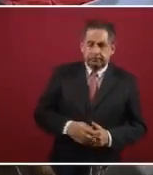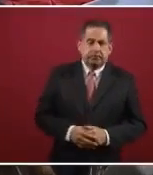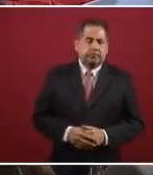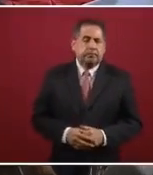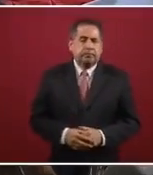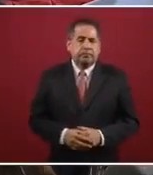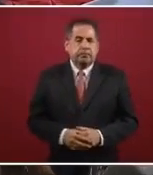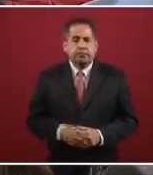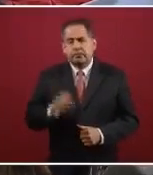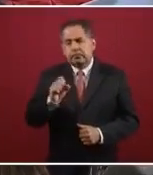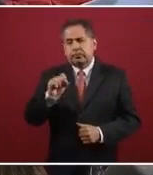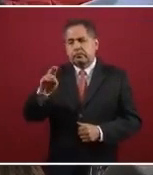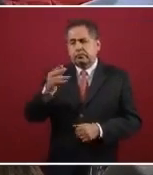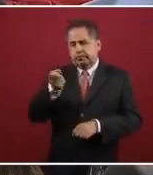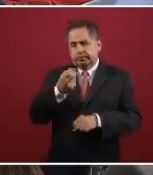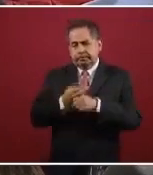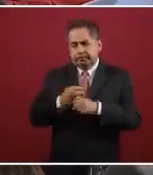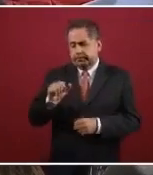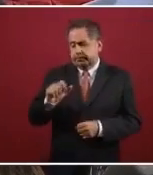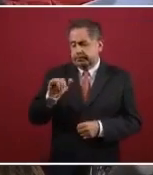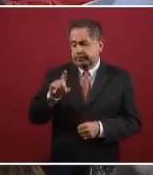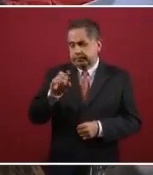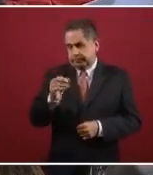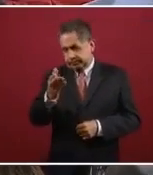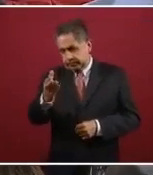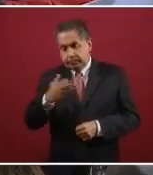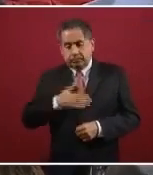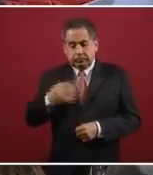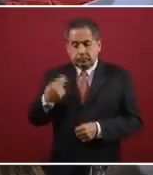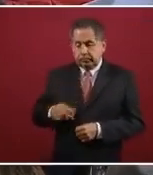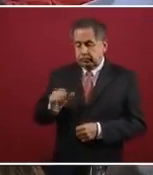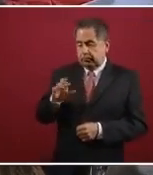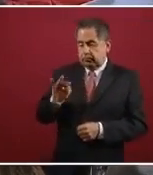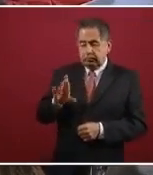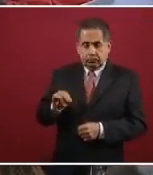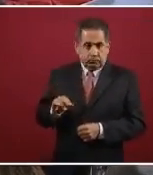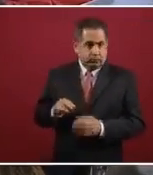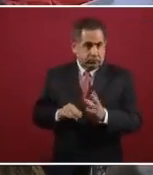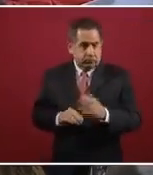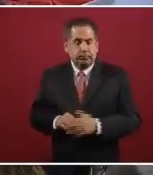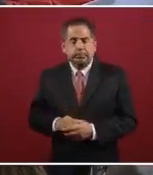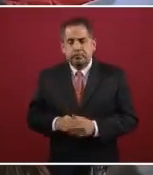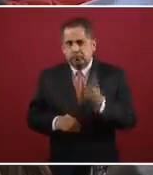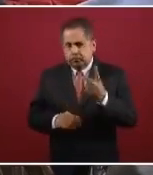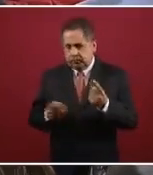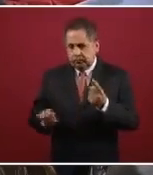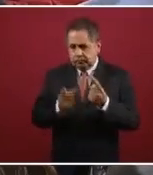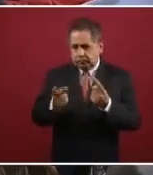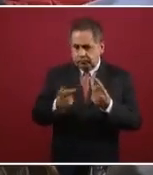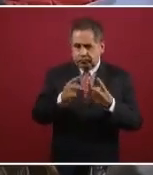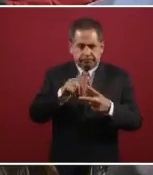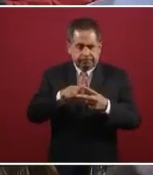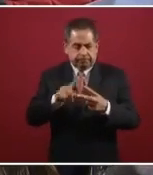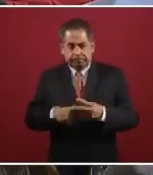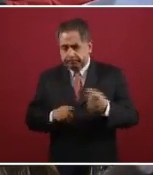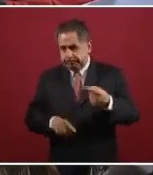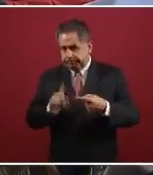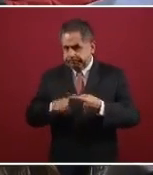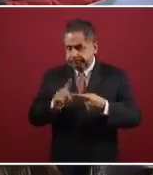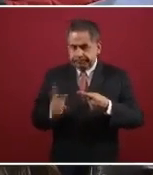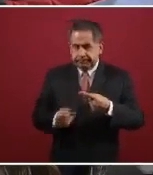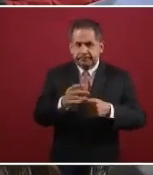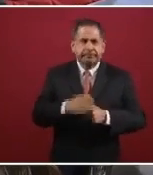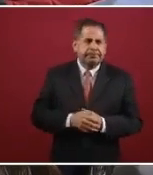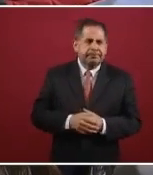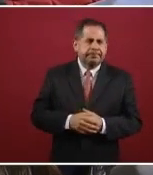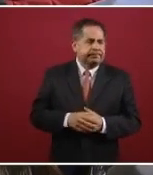Sí, subsecretario Alejandro, Arturo Páramo de Grupo Imagen Excelsior. Dos preguntas. La primera tiene que ver con unos